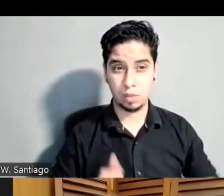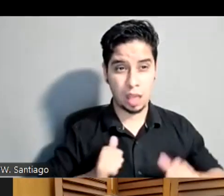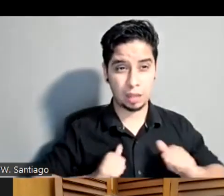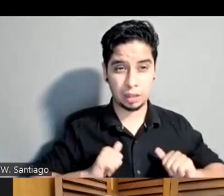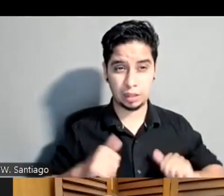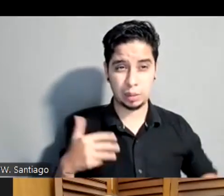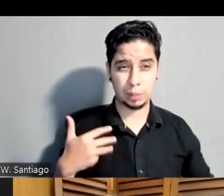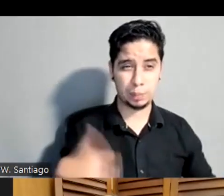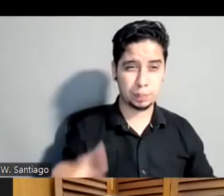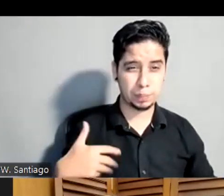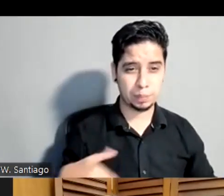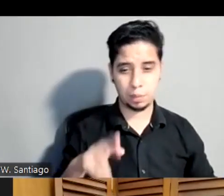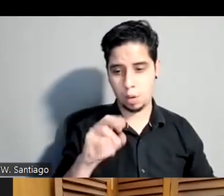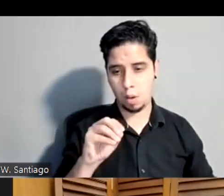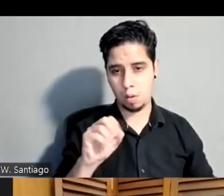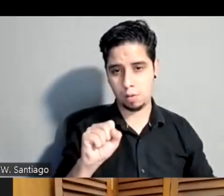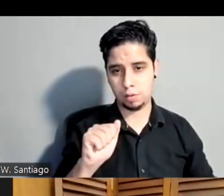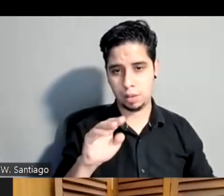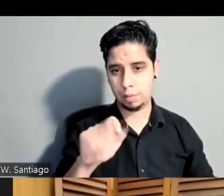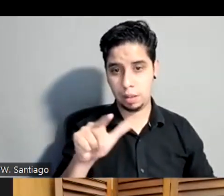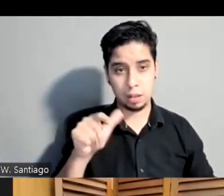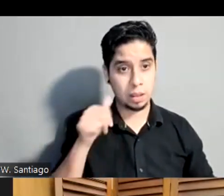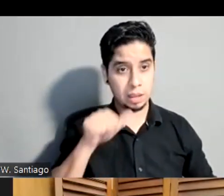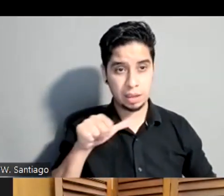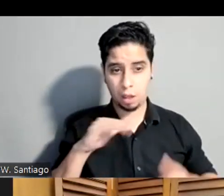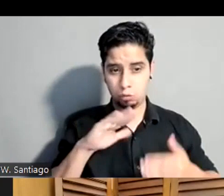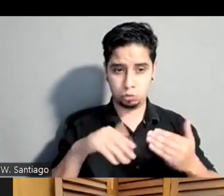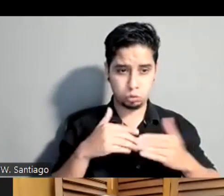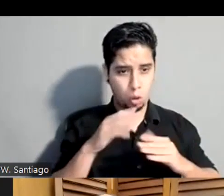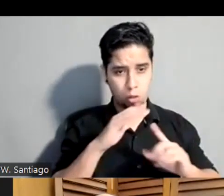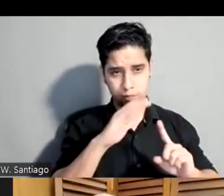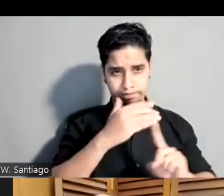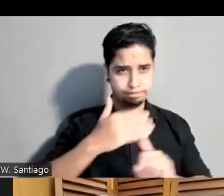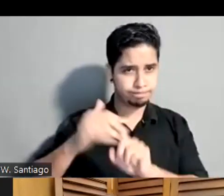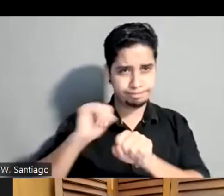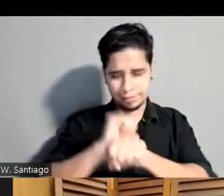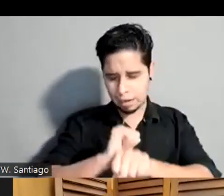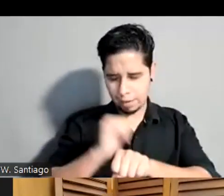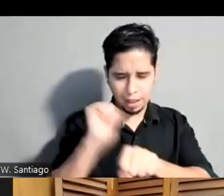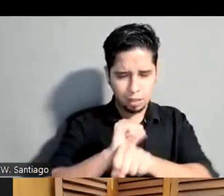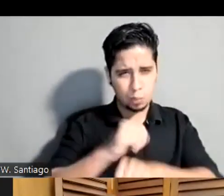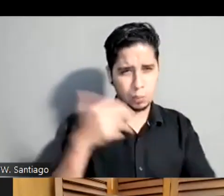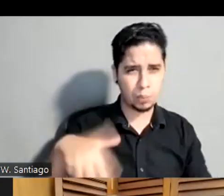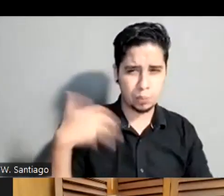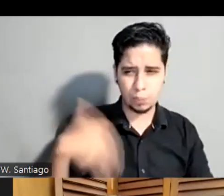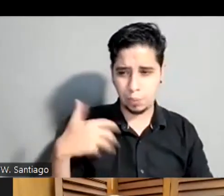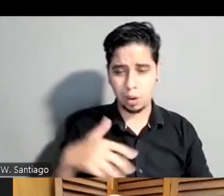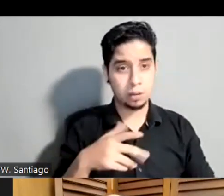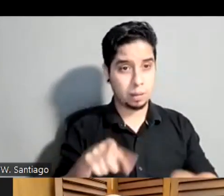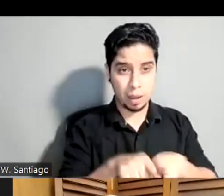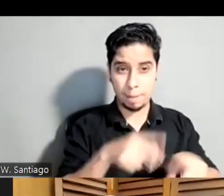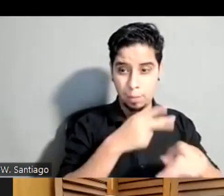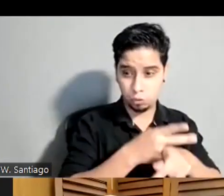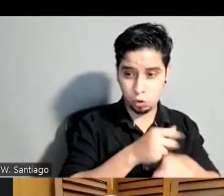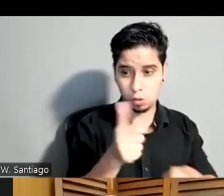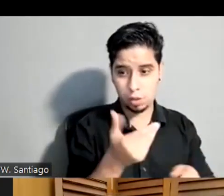¿verdad? Porque Rosabel, yo quisiera saber todas esas facetas diferentes que ha trabajado también en producción, etcétera. De